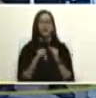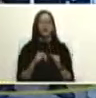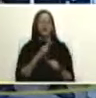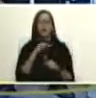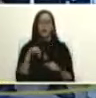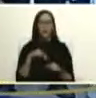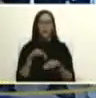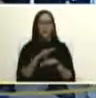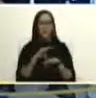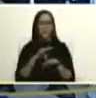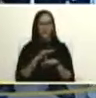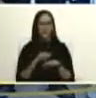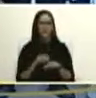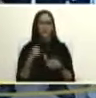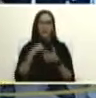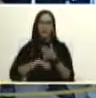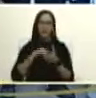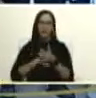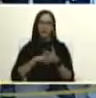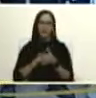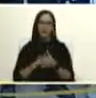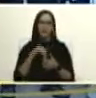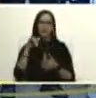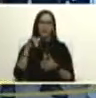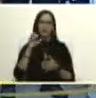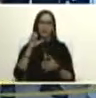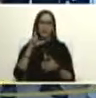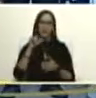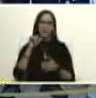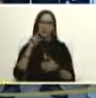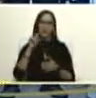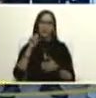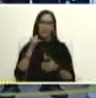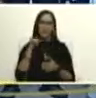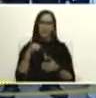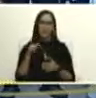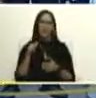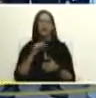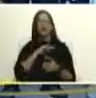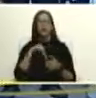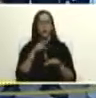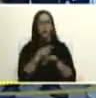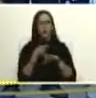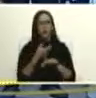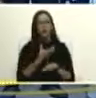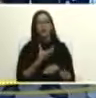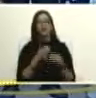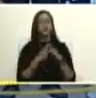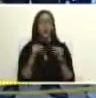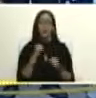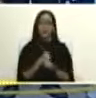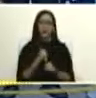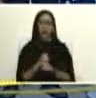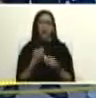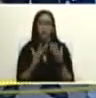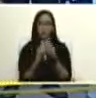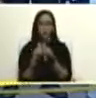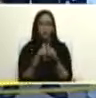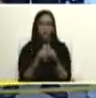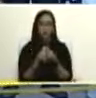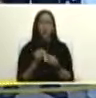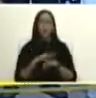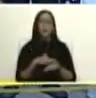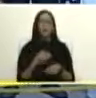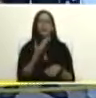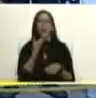nuestra ministra, la combatiente Yelixia Santaella, con nuestros gobernadores, con nuestros alcaldes, todos trabajando de la mano, porque estas van a